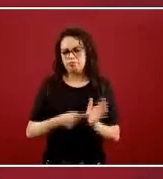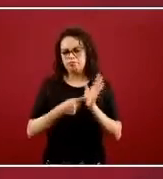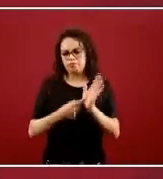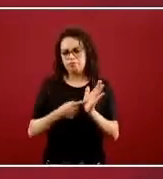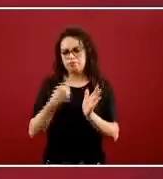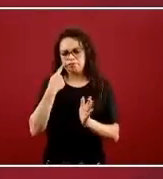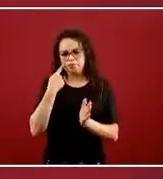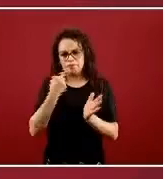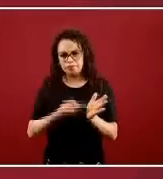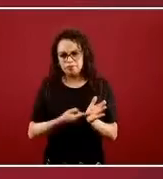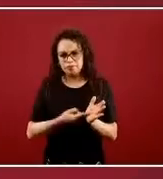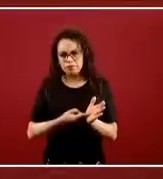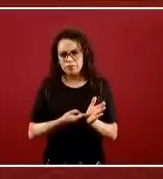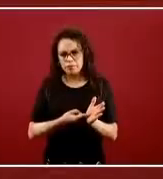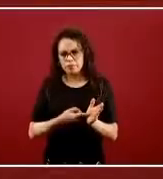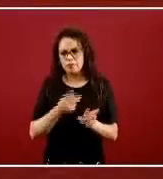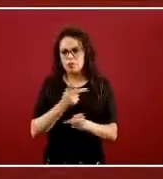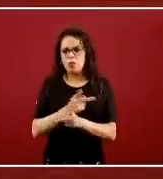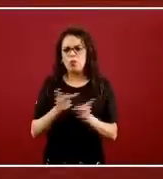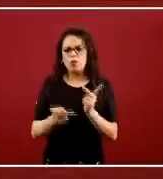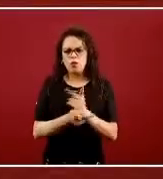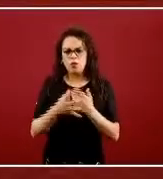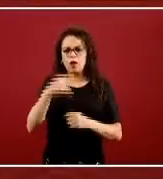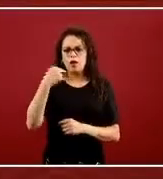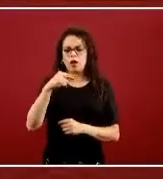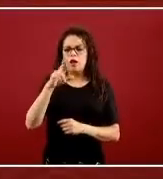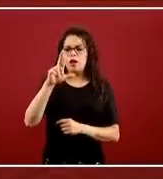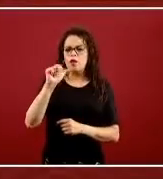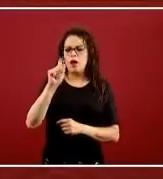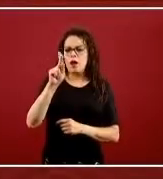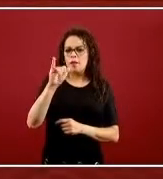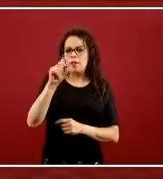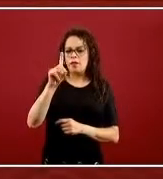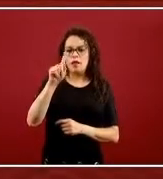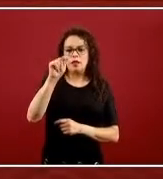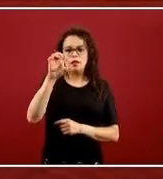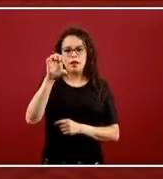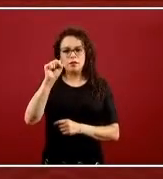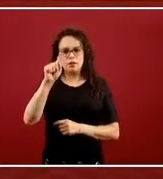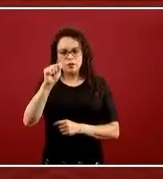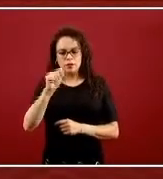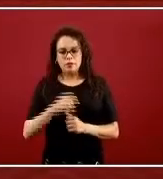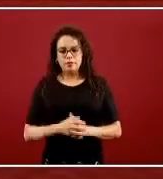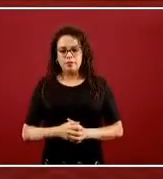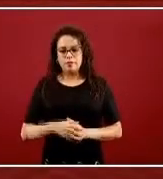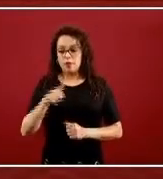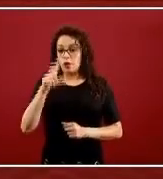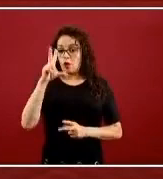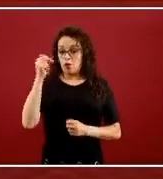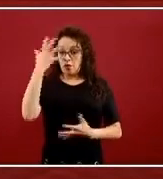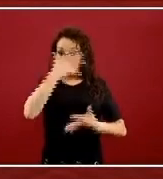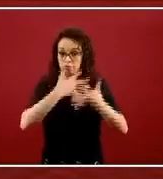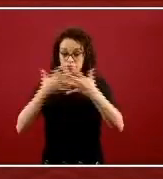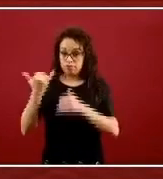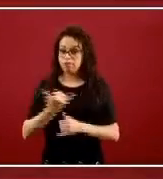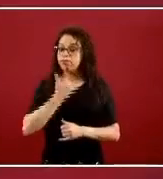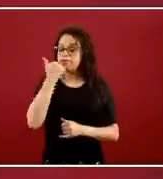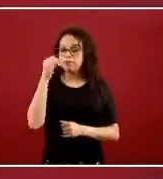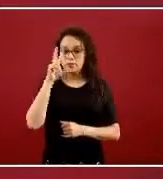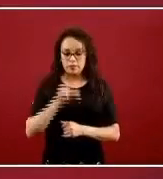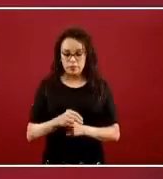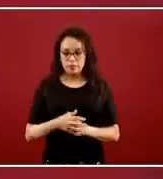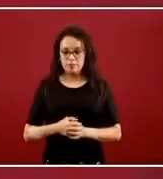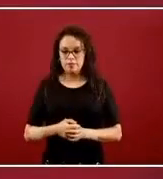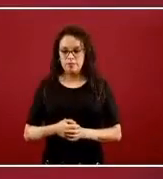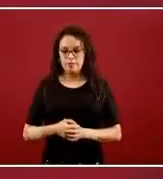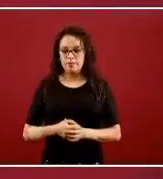que se llama Rapid Test. No confundir, lo que él presentó, desde luego no me voy a referir a la marca,